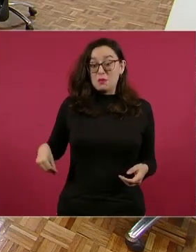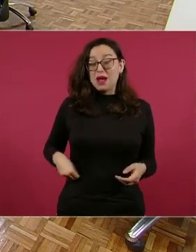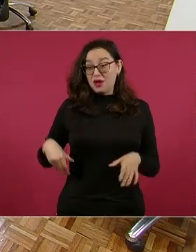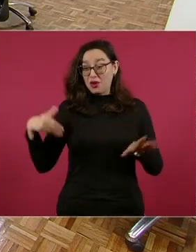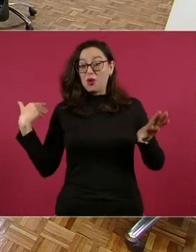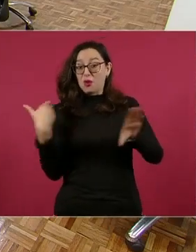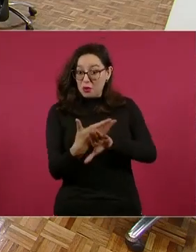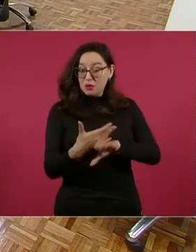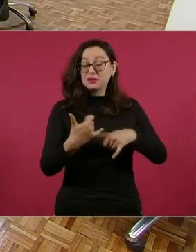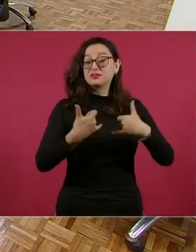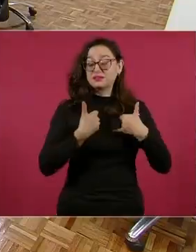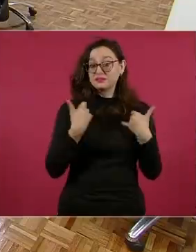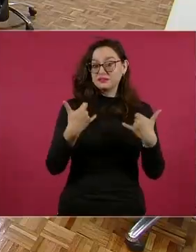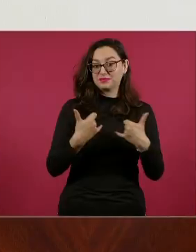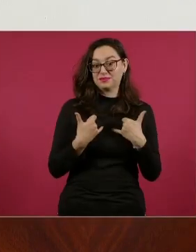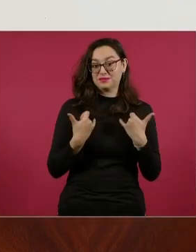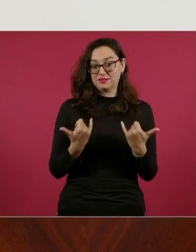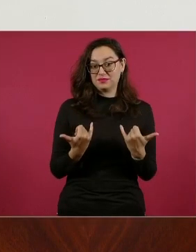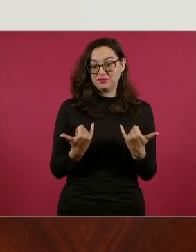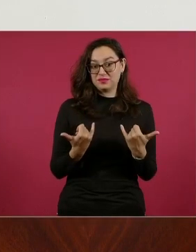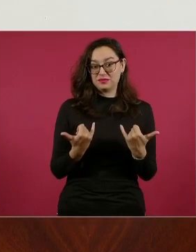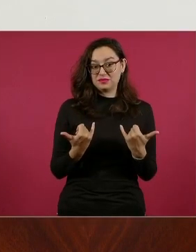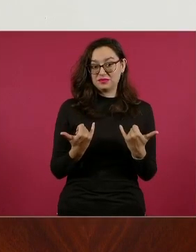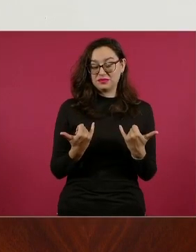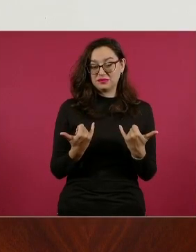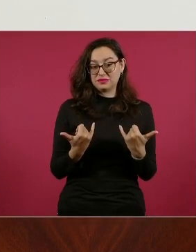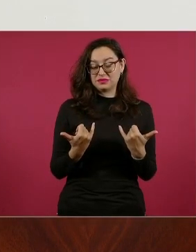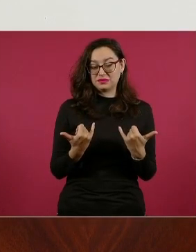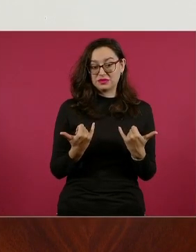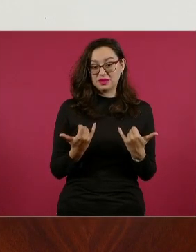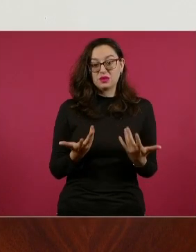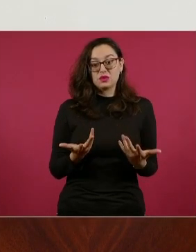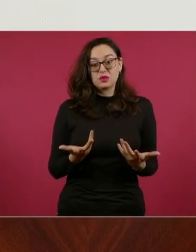Entonces, es de mucha